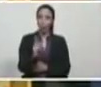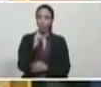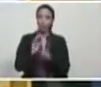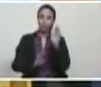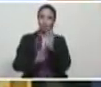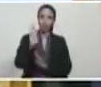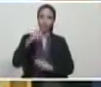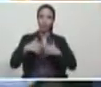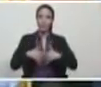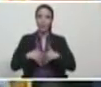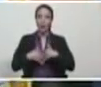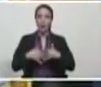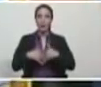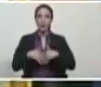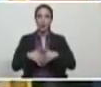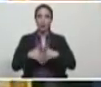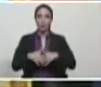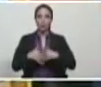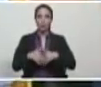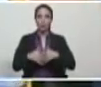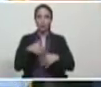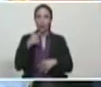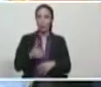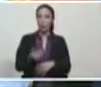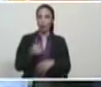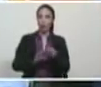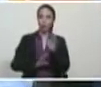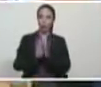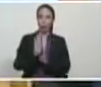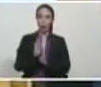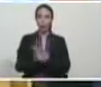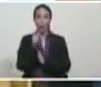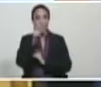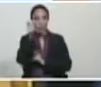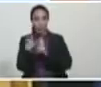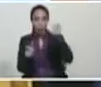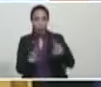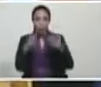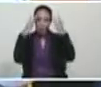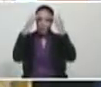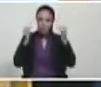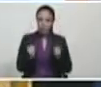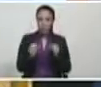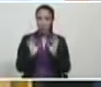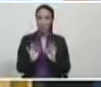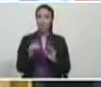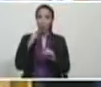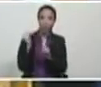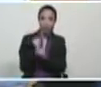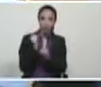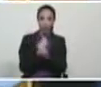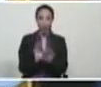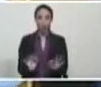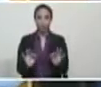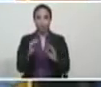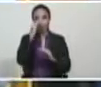productiva instalada, de personal obrero y profesional